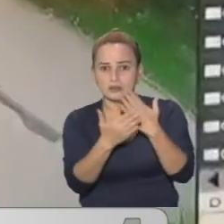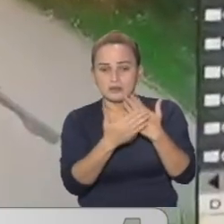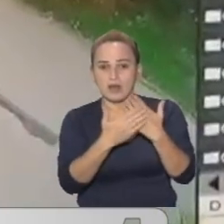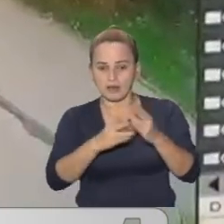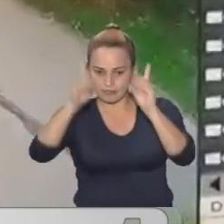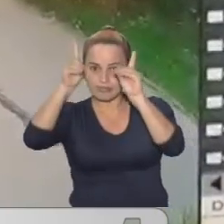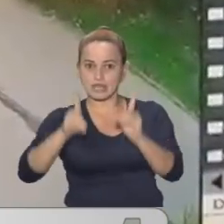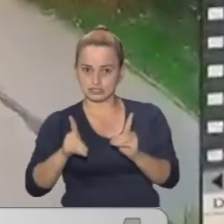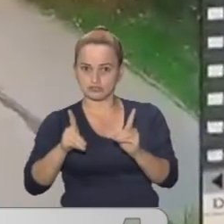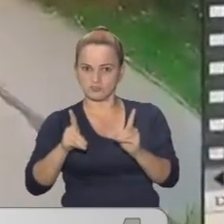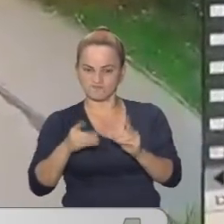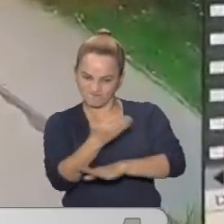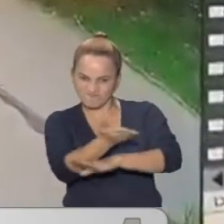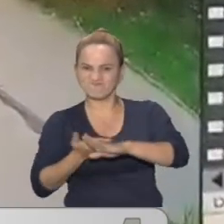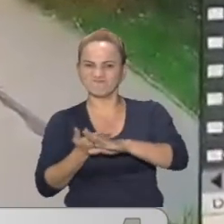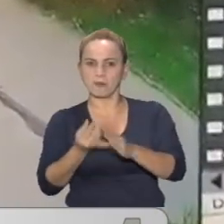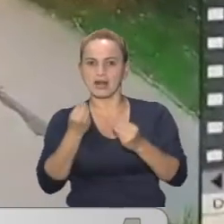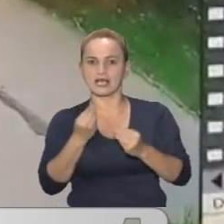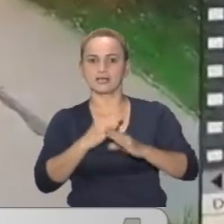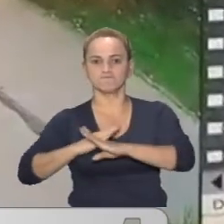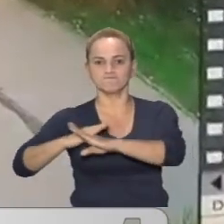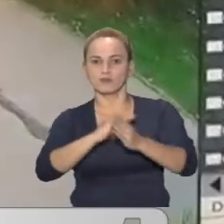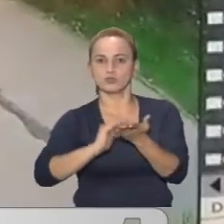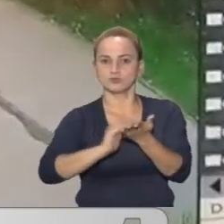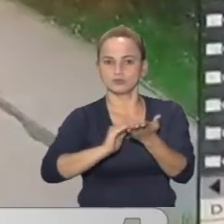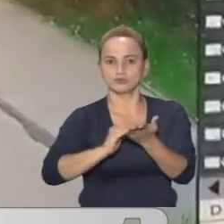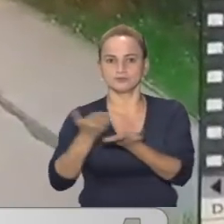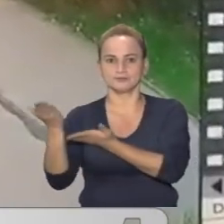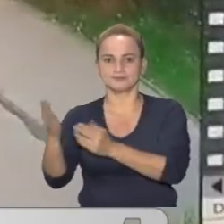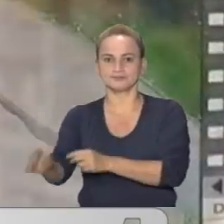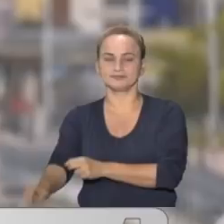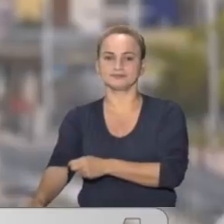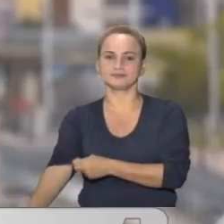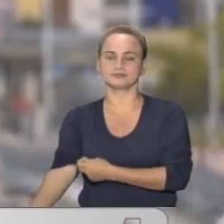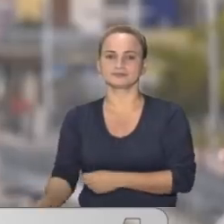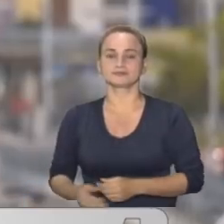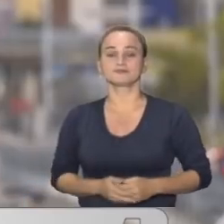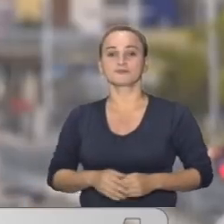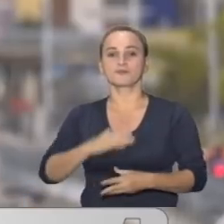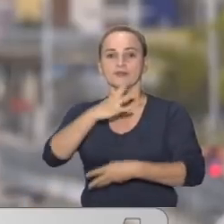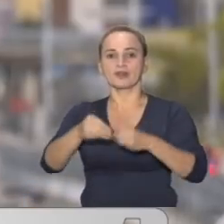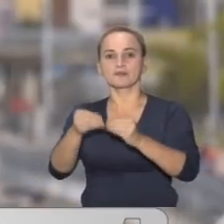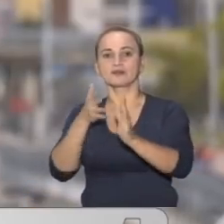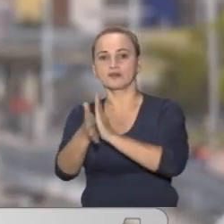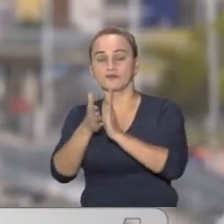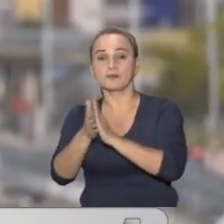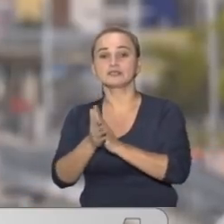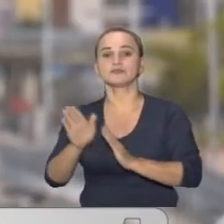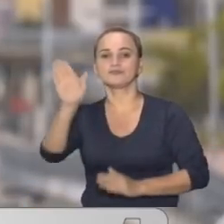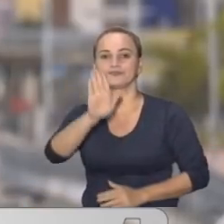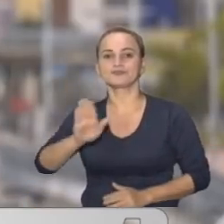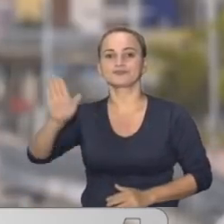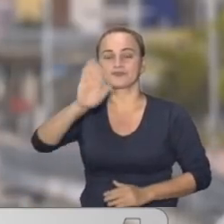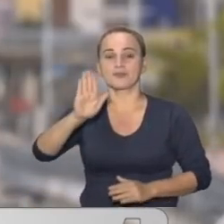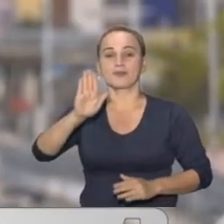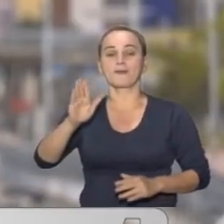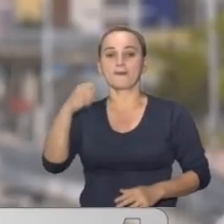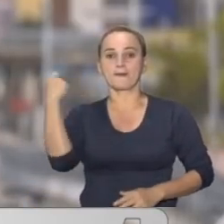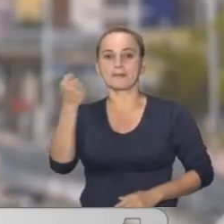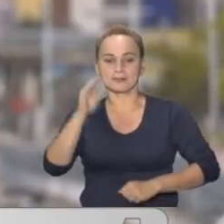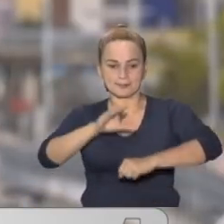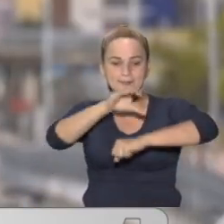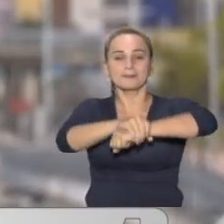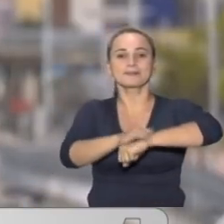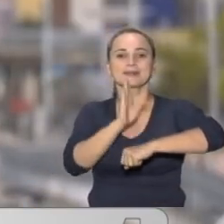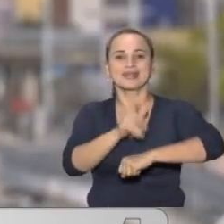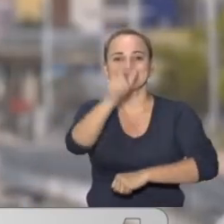tomarían decisiones mucho más severas para frenar este fenómeno. Y en otras noticias, en el departamento del Meta fue capturado